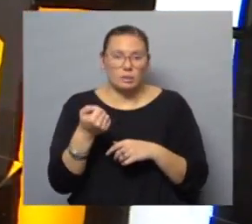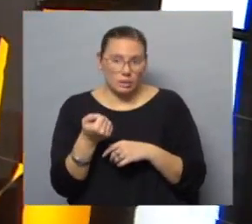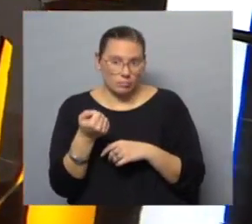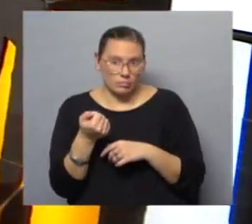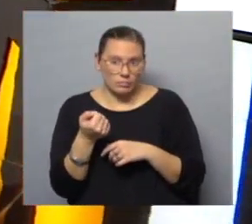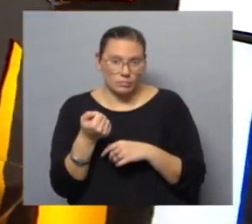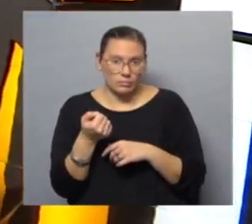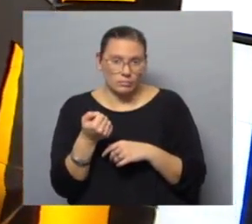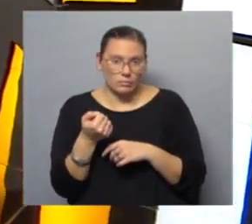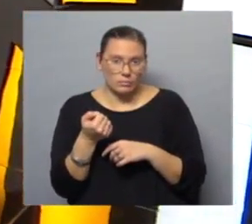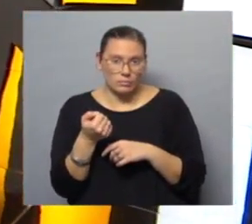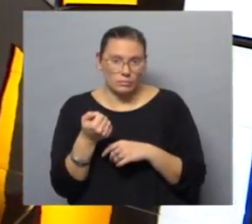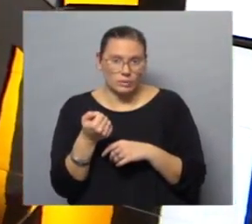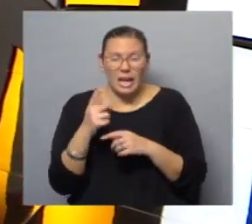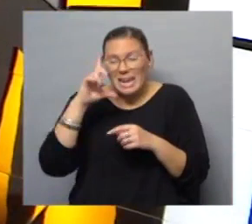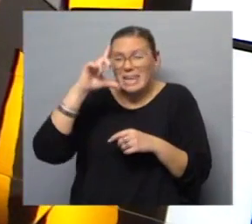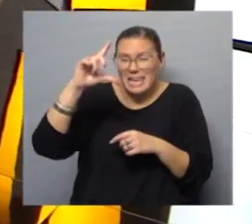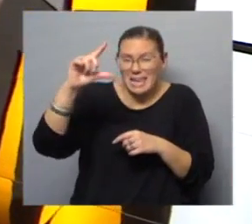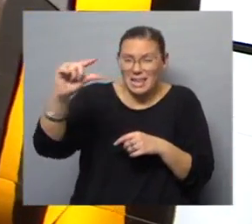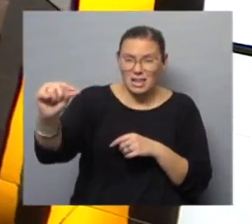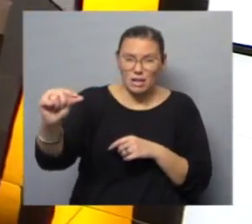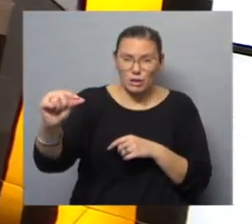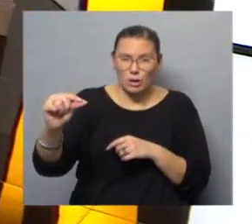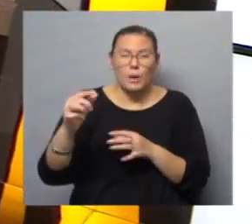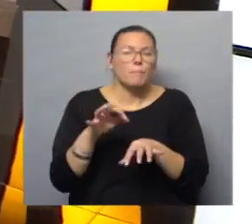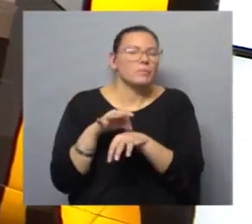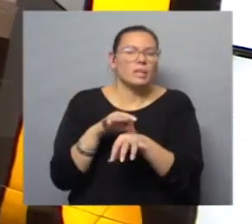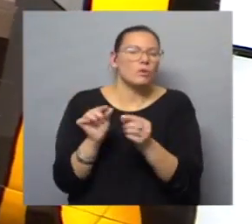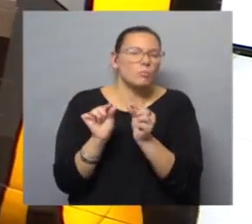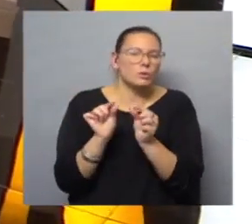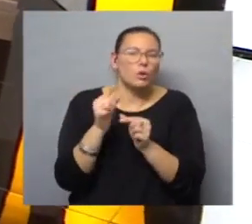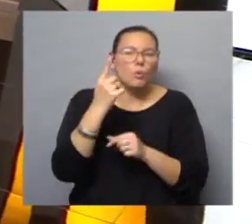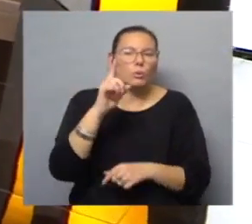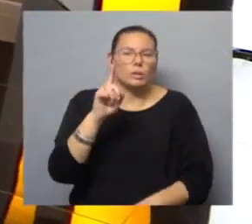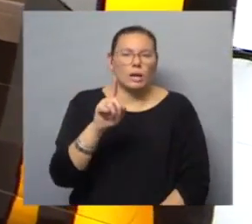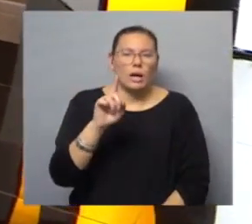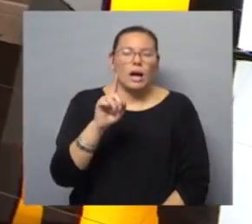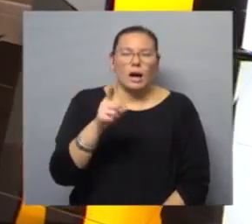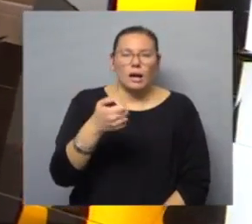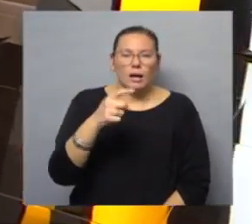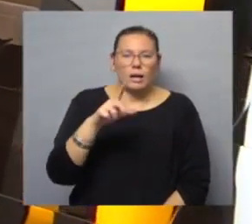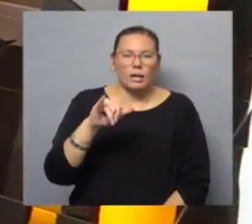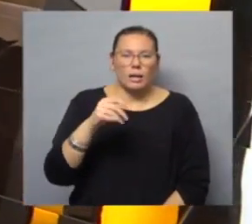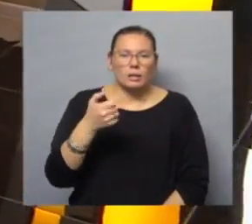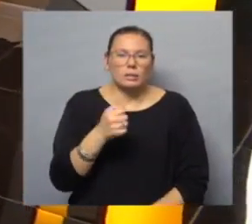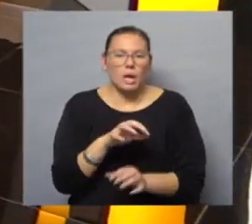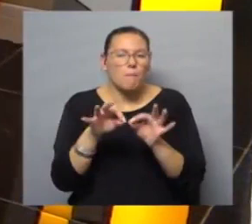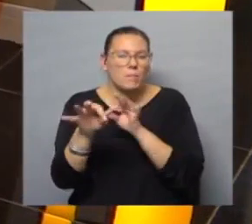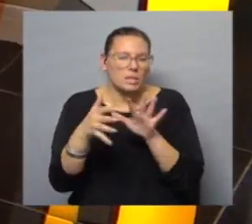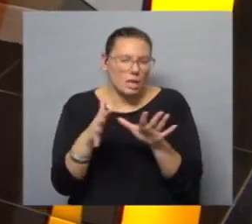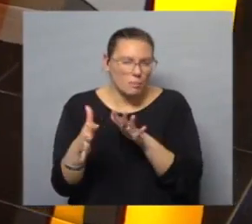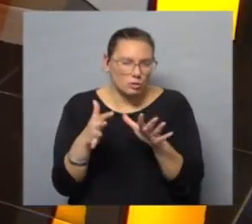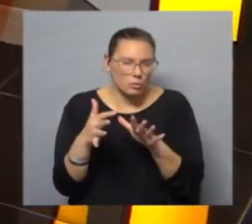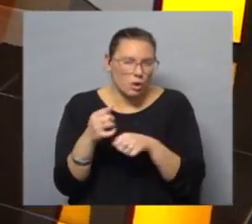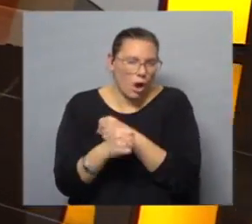galaxias. Están muy lejos y es... Orientanos en la dimensión. Una galaxia promedio, ¿qué medida puede tener de lado a lado? Varios años